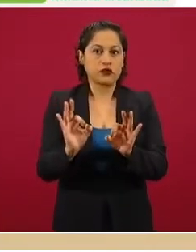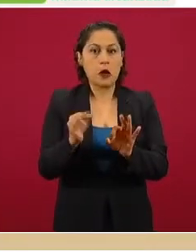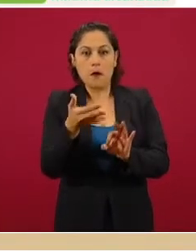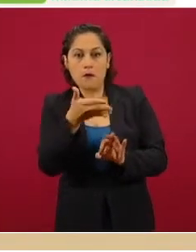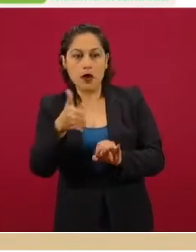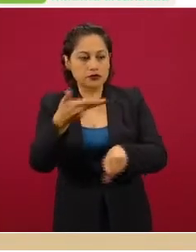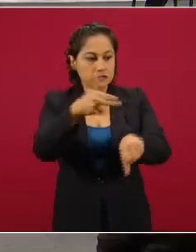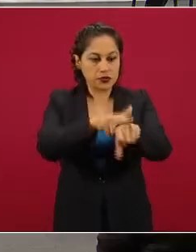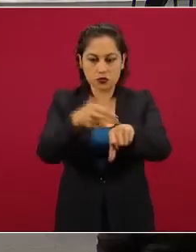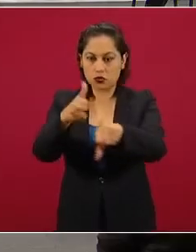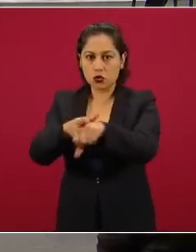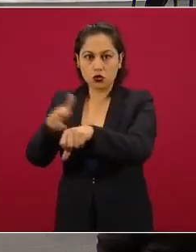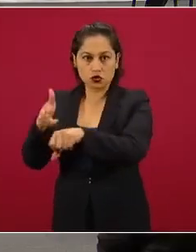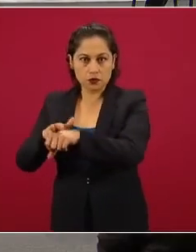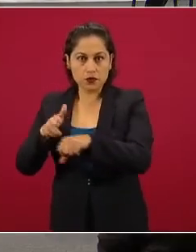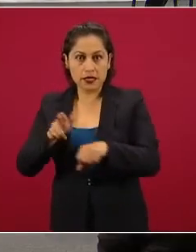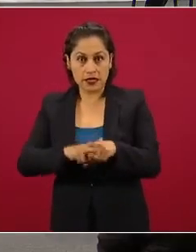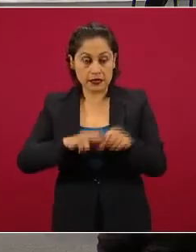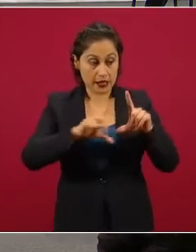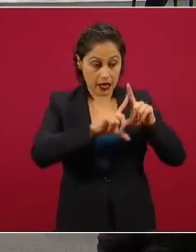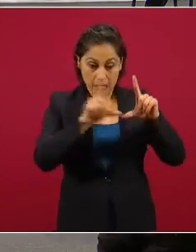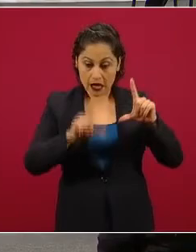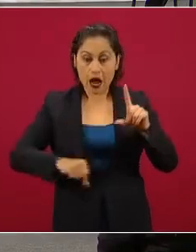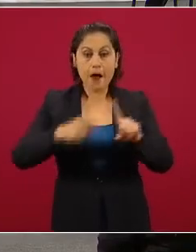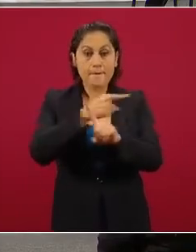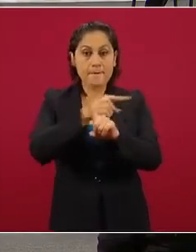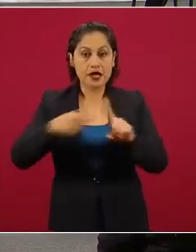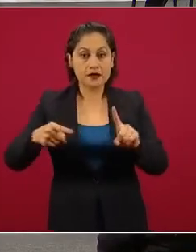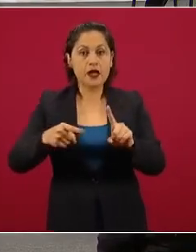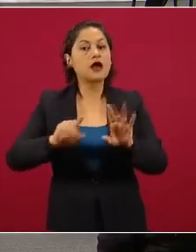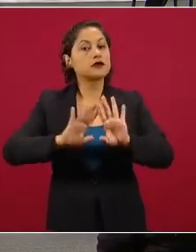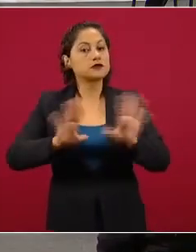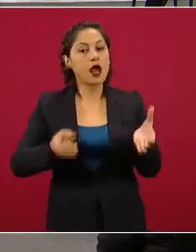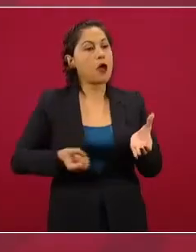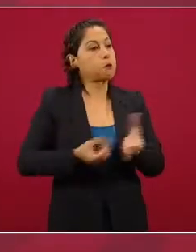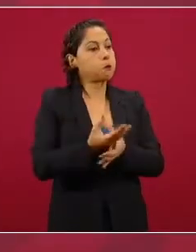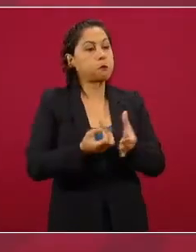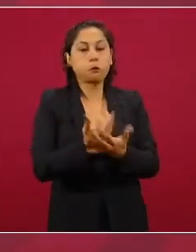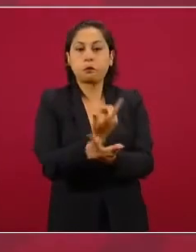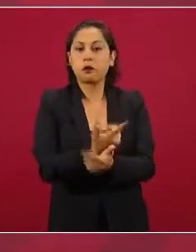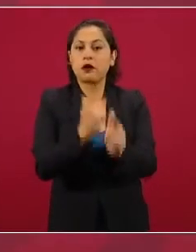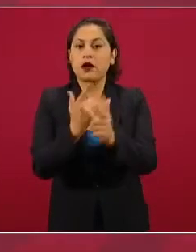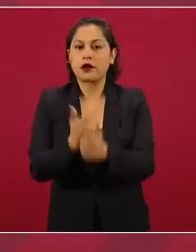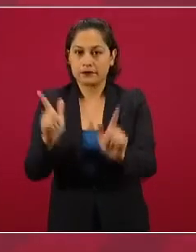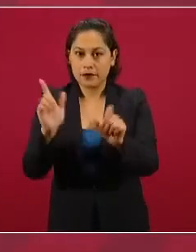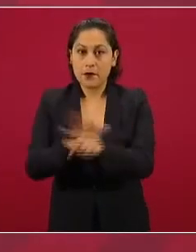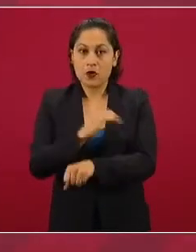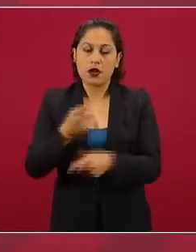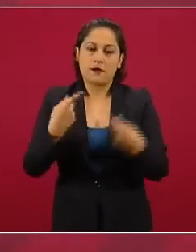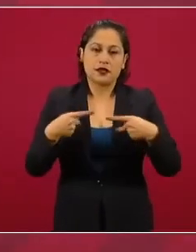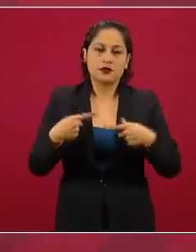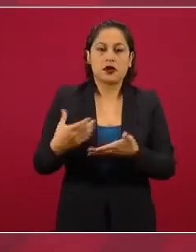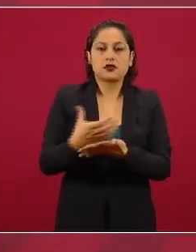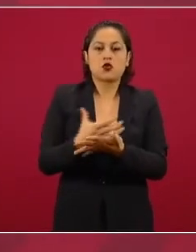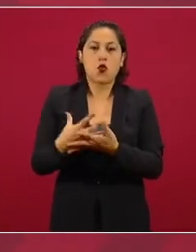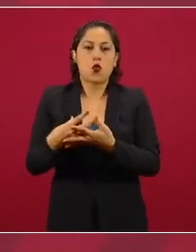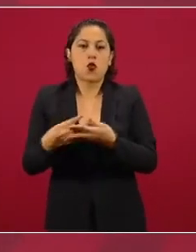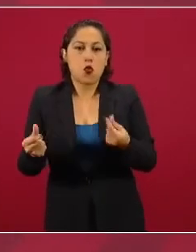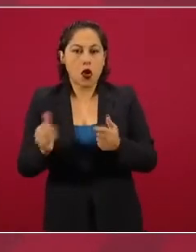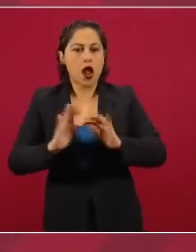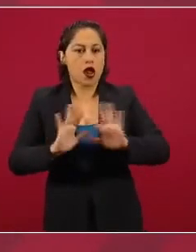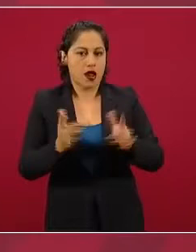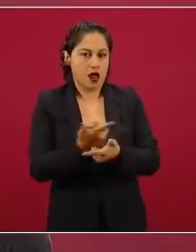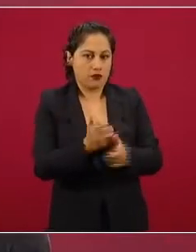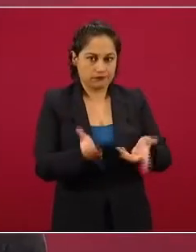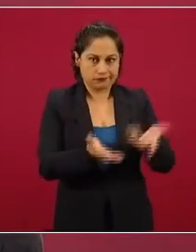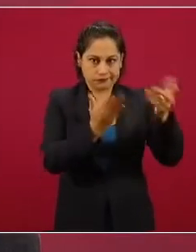hospitalarias a nivel nacional fueron desocupadas en la medida en que las personas se dieron de alta. Pero hemos tenido